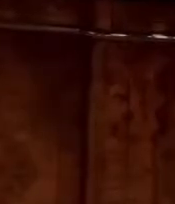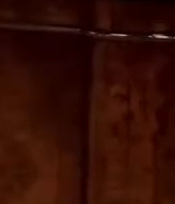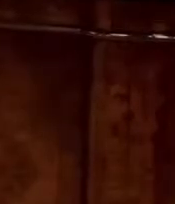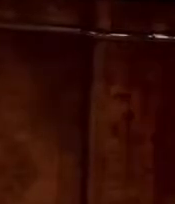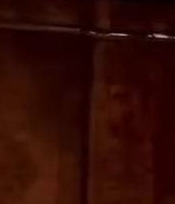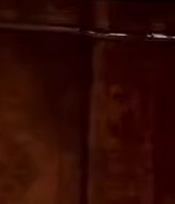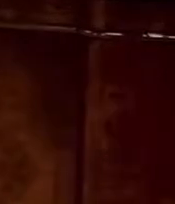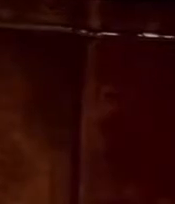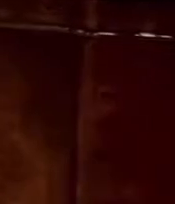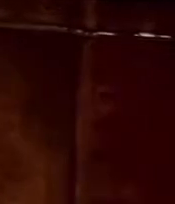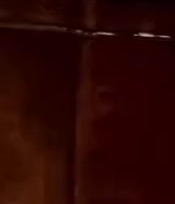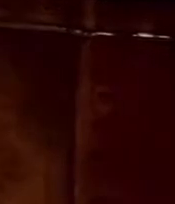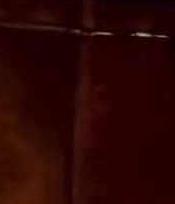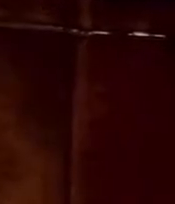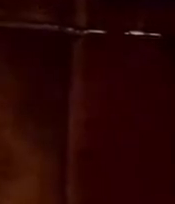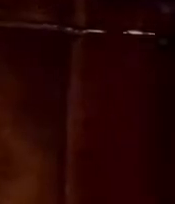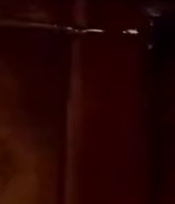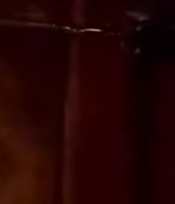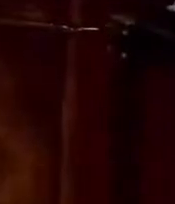Mi niño,